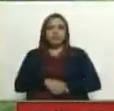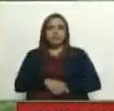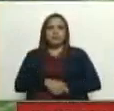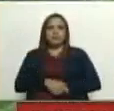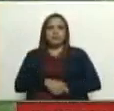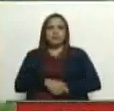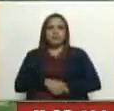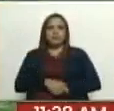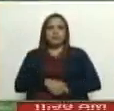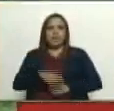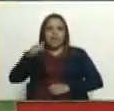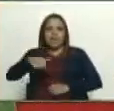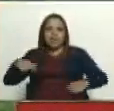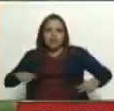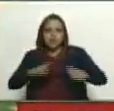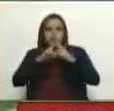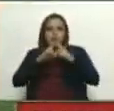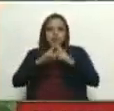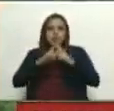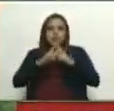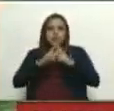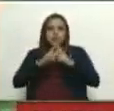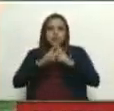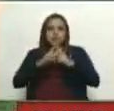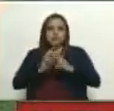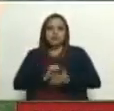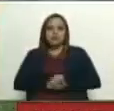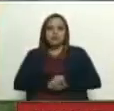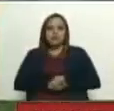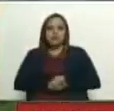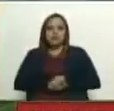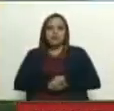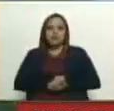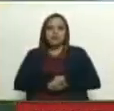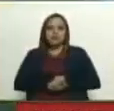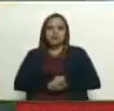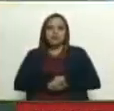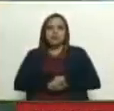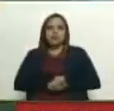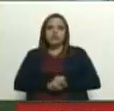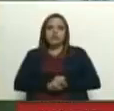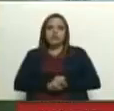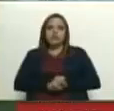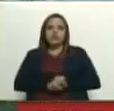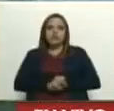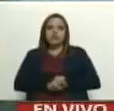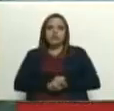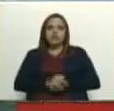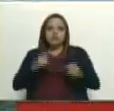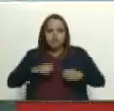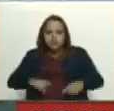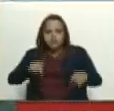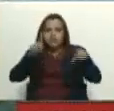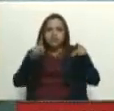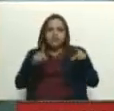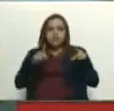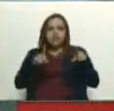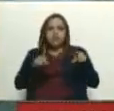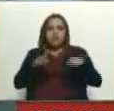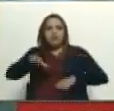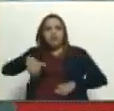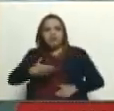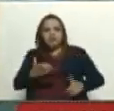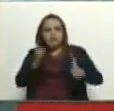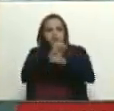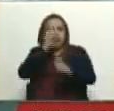Y este encuentro va a permitir que en los vértices que hemos creado, las mesas